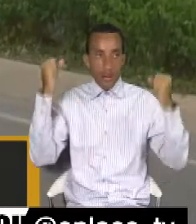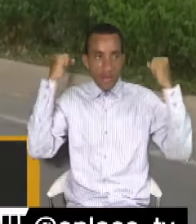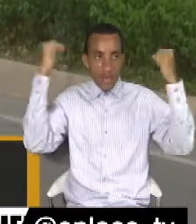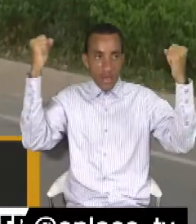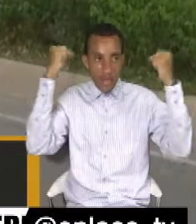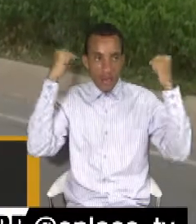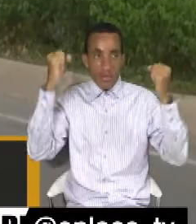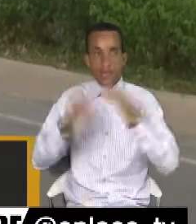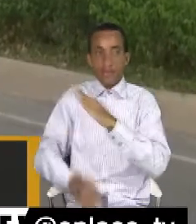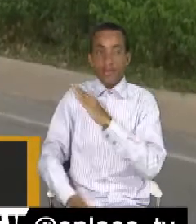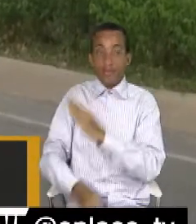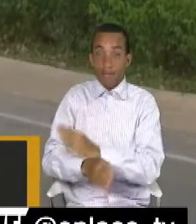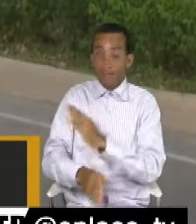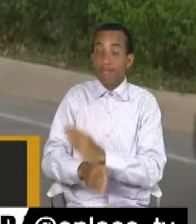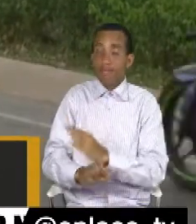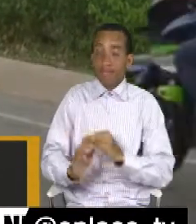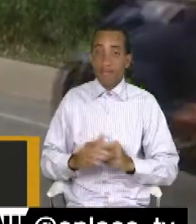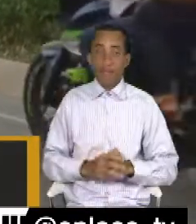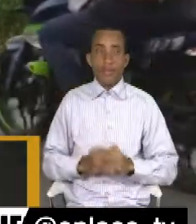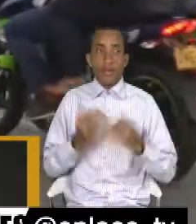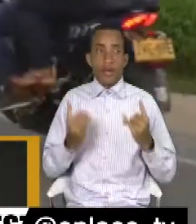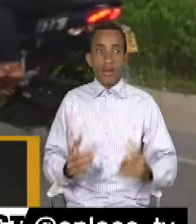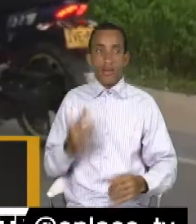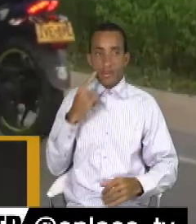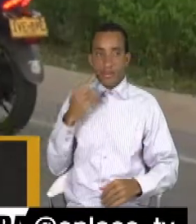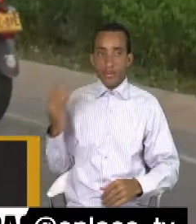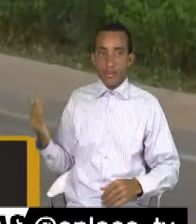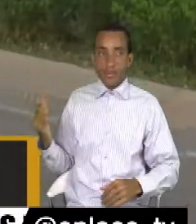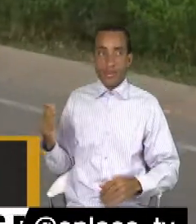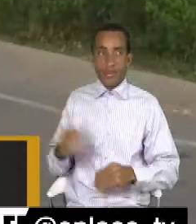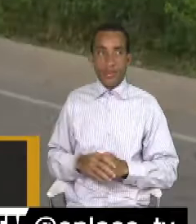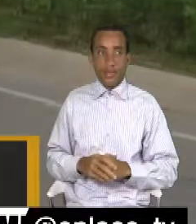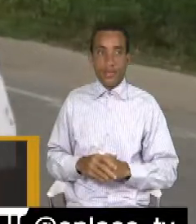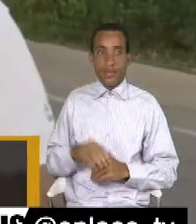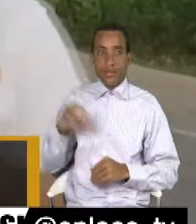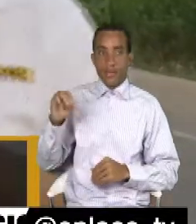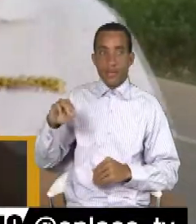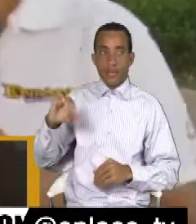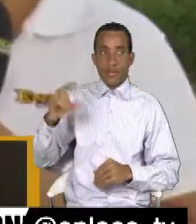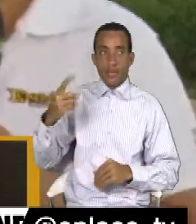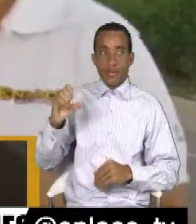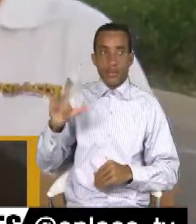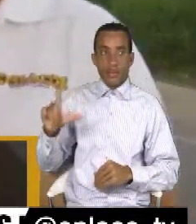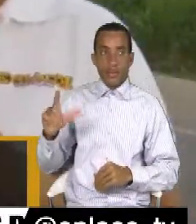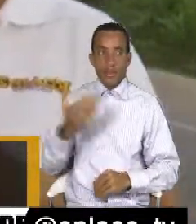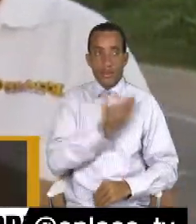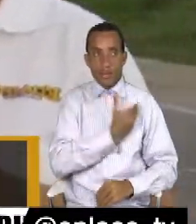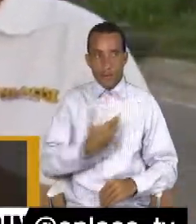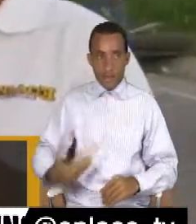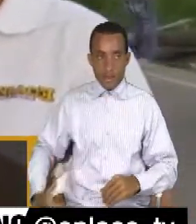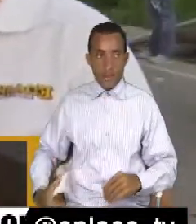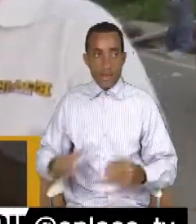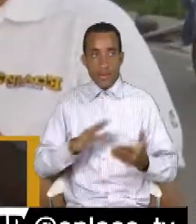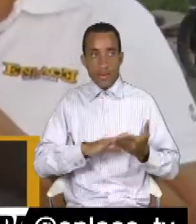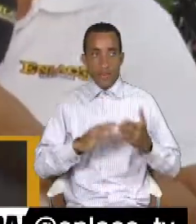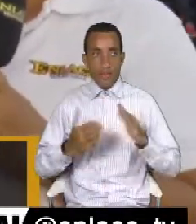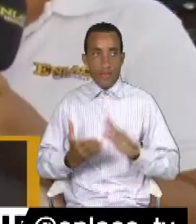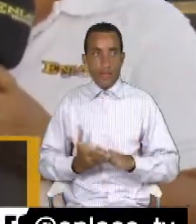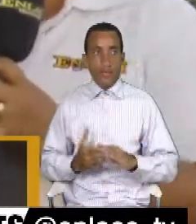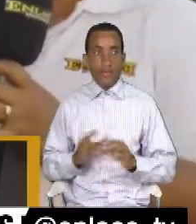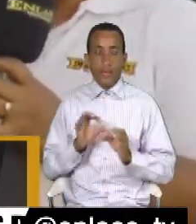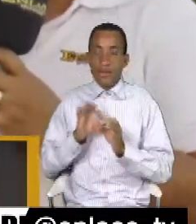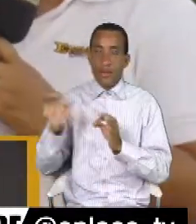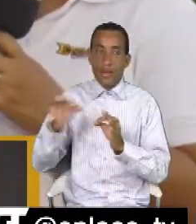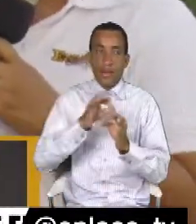aquí las comunidades. Precisamente a mi lado se encuentra el señor Miguel, él es presidente de la Junta de Acción Comunal de una de las veredas de